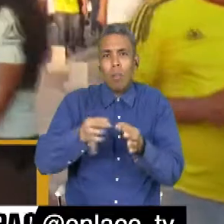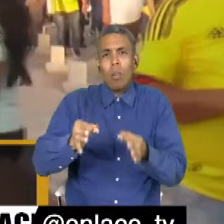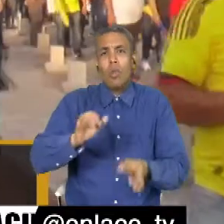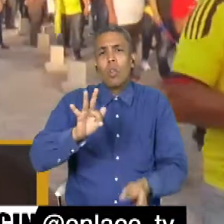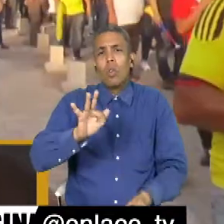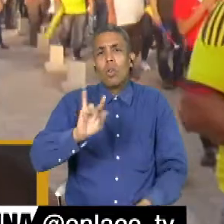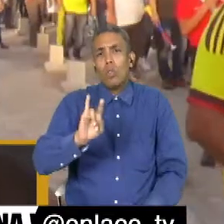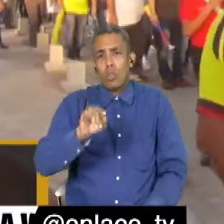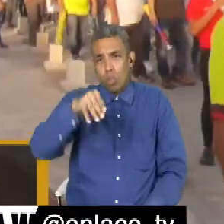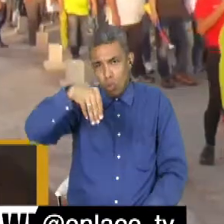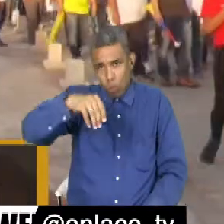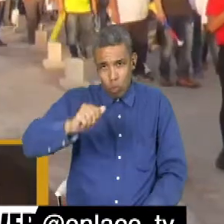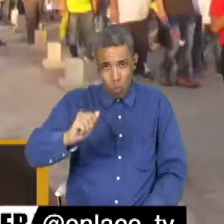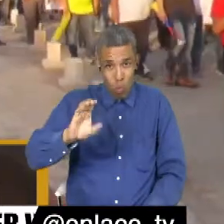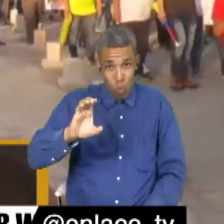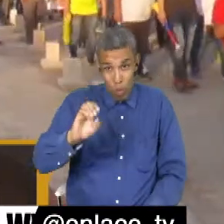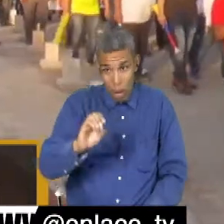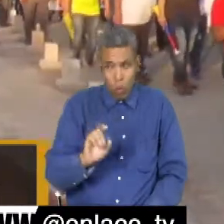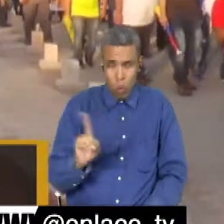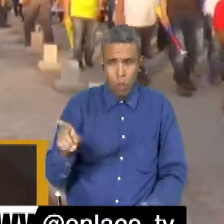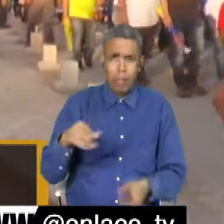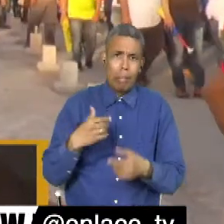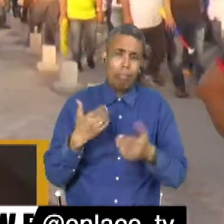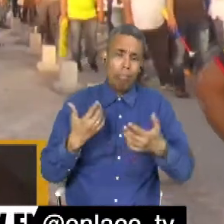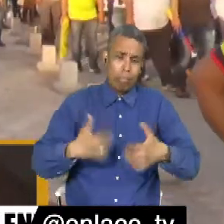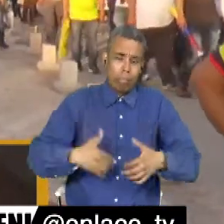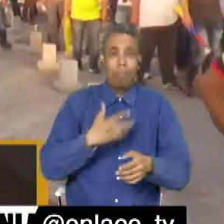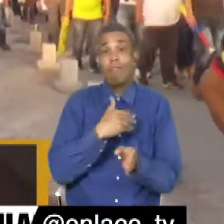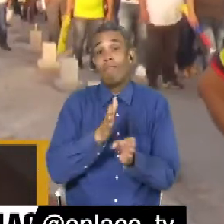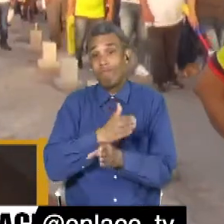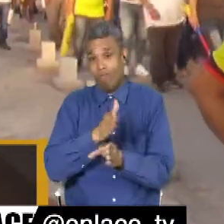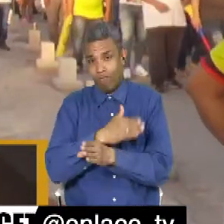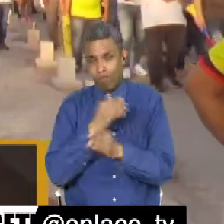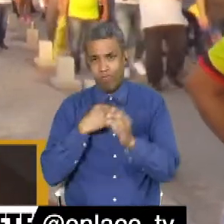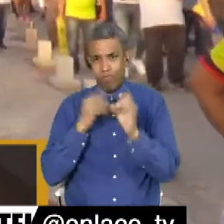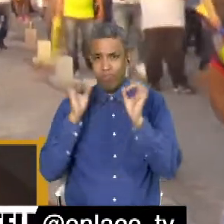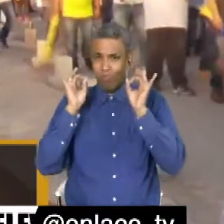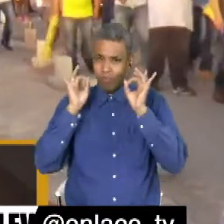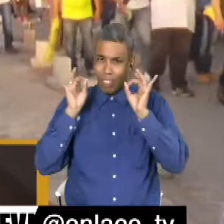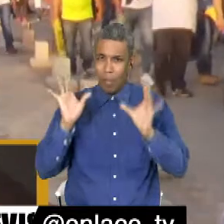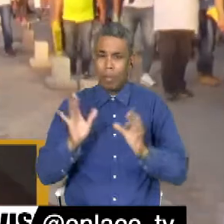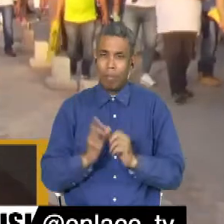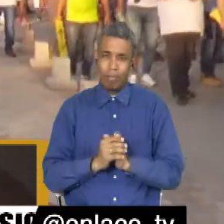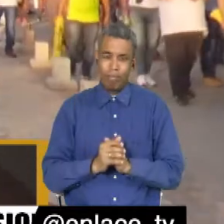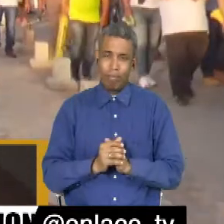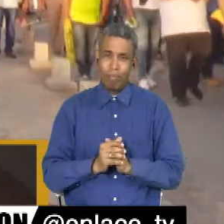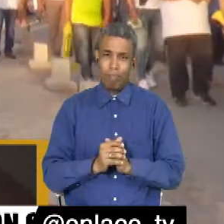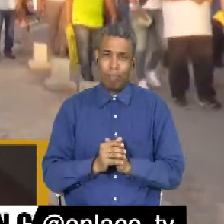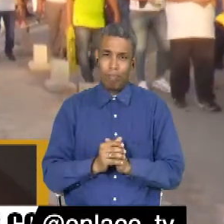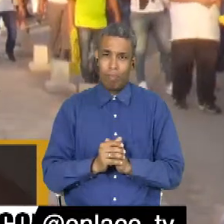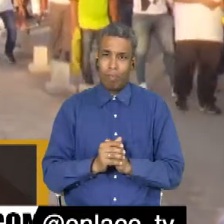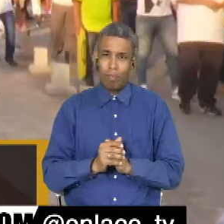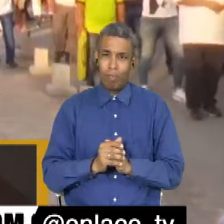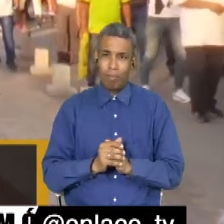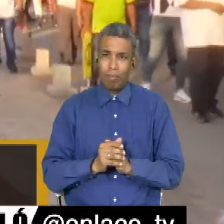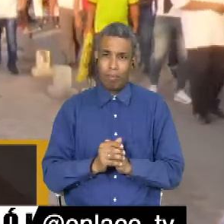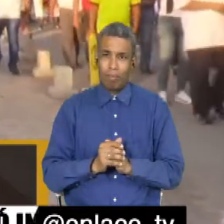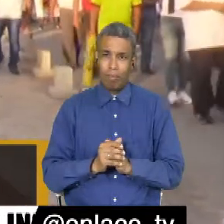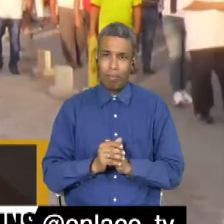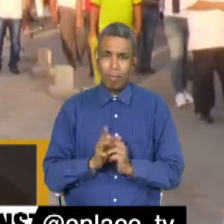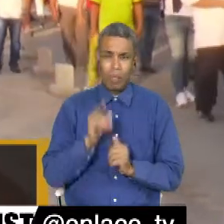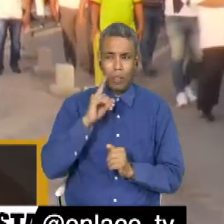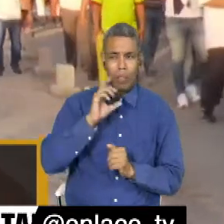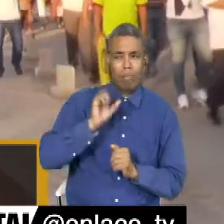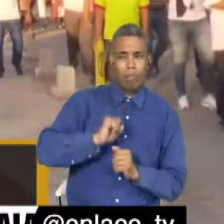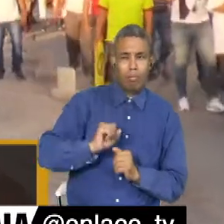también hay una situación de oportunidad. El vaso, como se dice, se puede leer o medio vacío, medio lleno. yo quiero